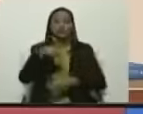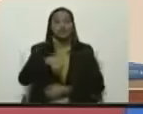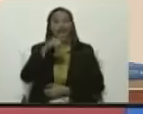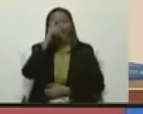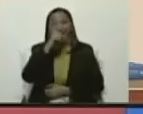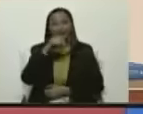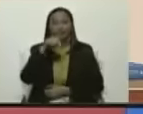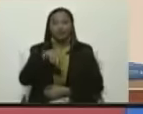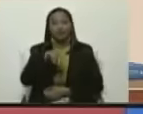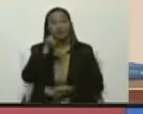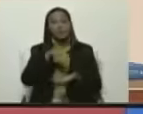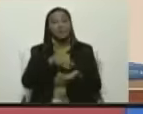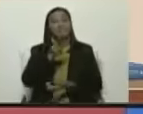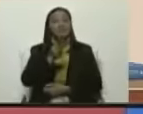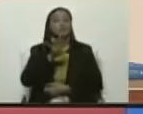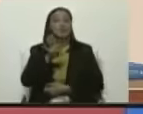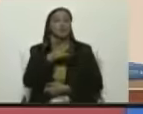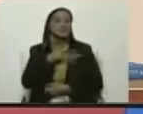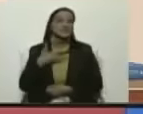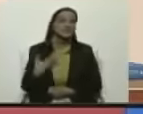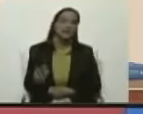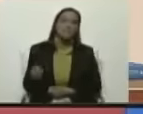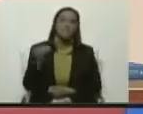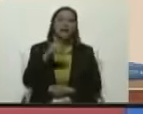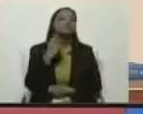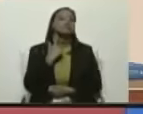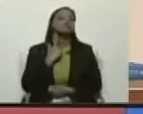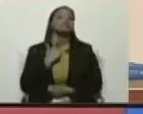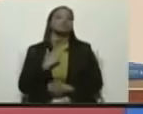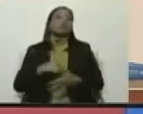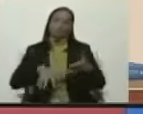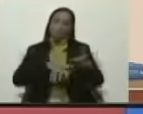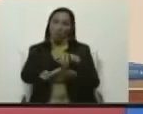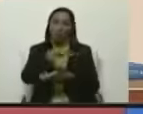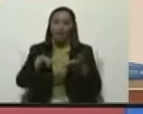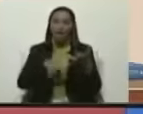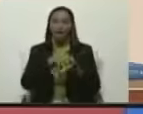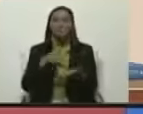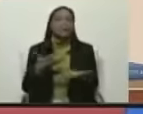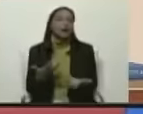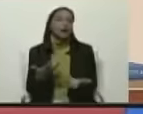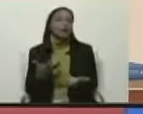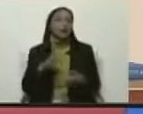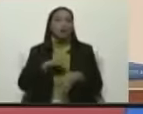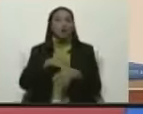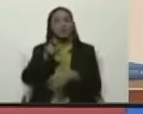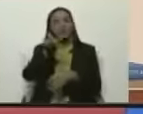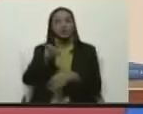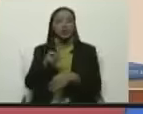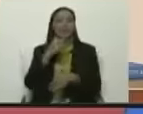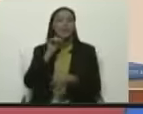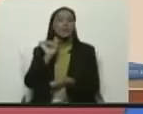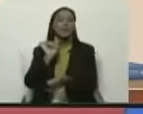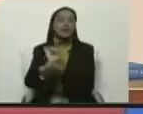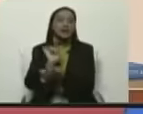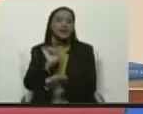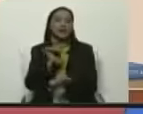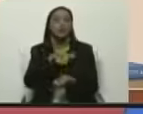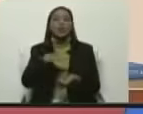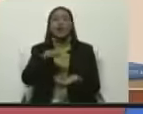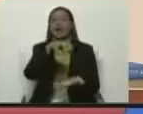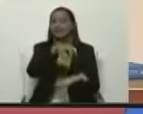esta aún más. Tú sabes, tú ves que salen detenidos no sé quién cosa, tal persona en un estado.